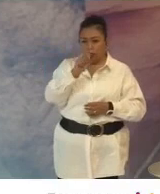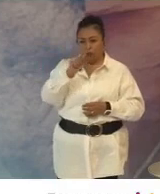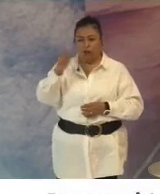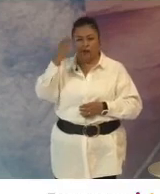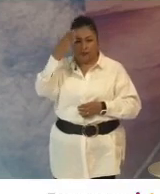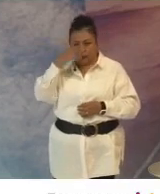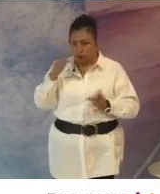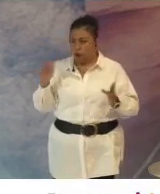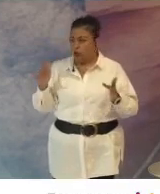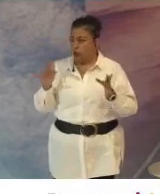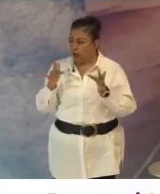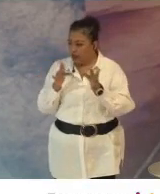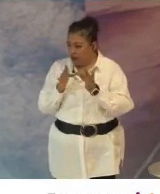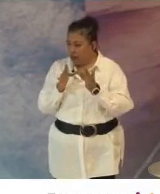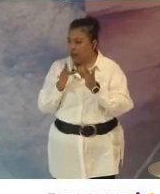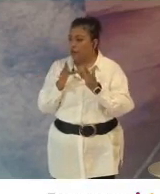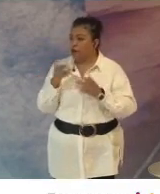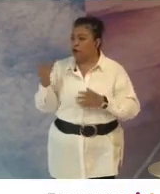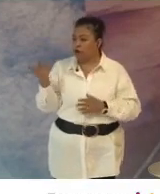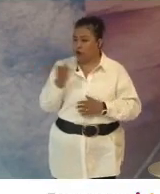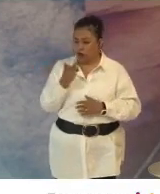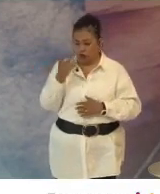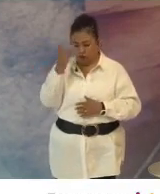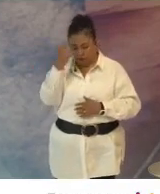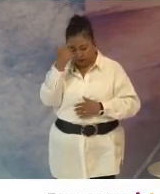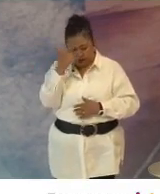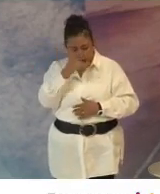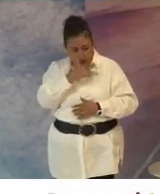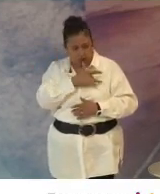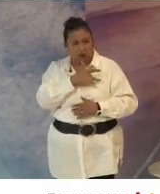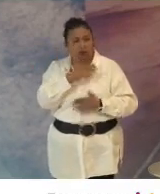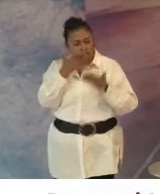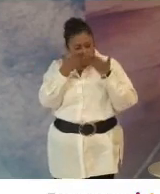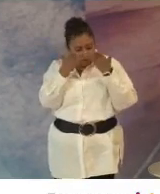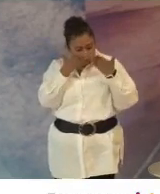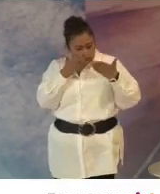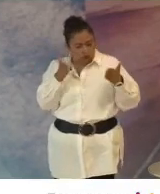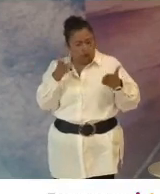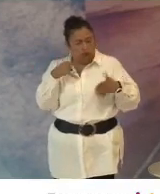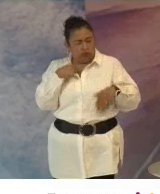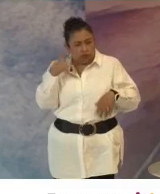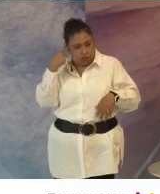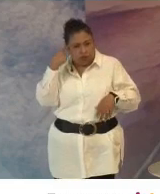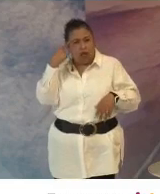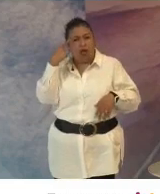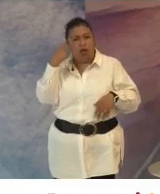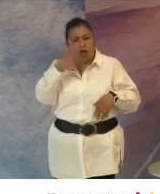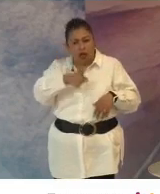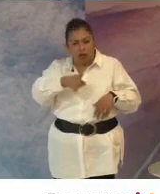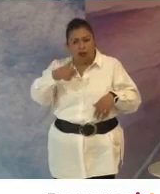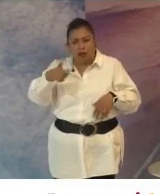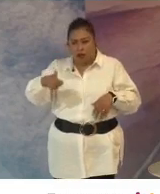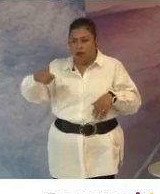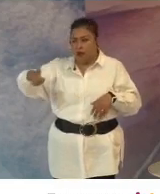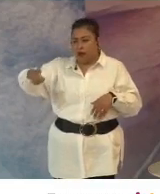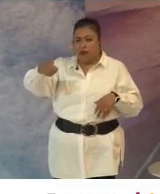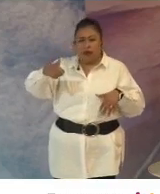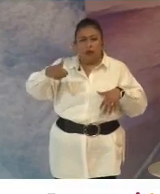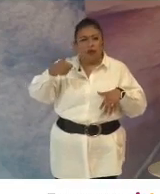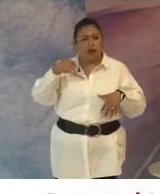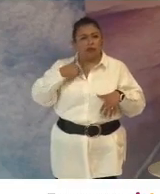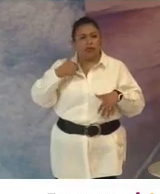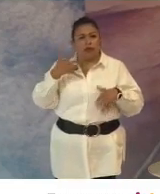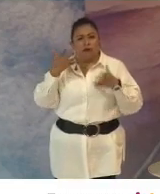que conectando desde estos dos puntos habrá espacios que irán resonando en cada uno de nosotros y habrá